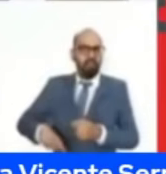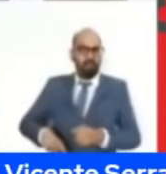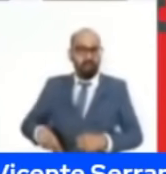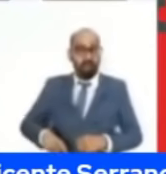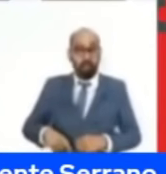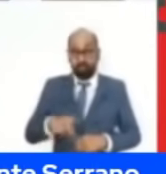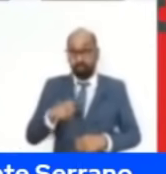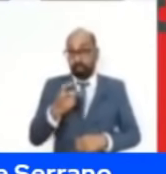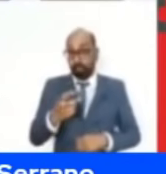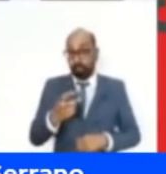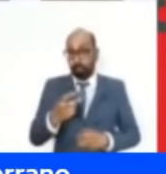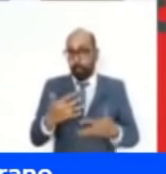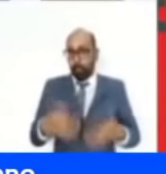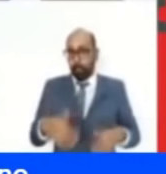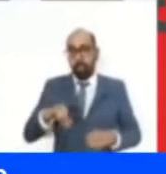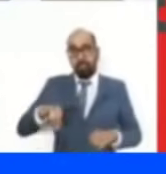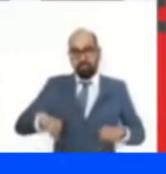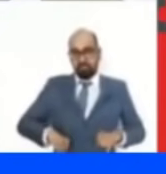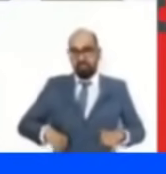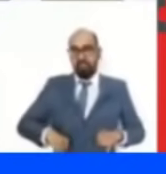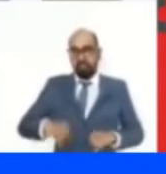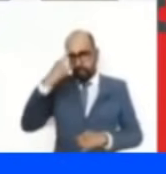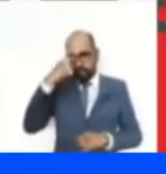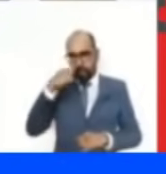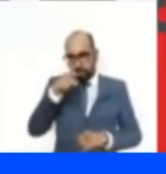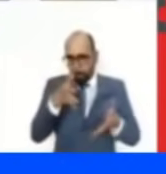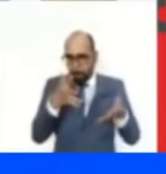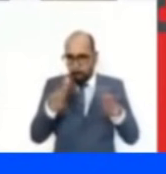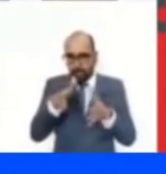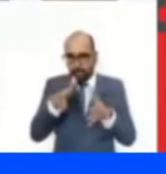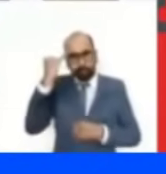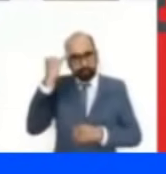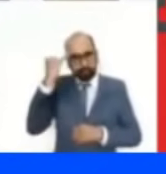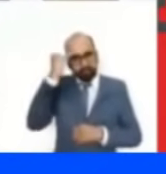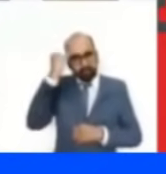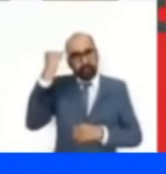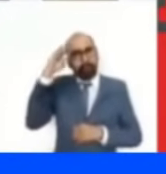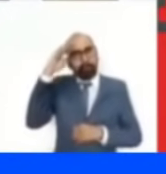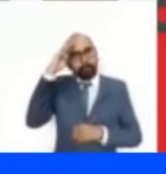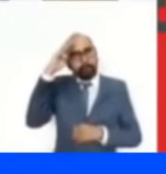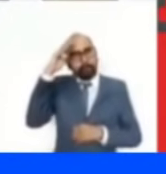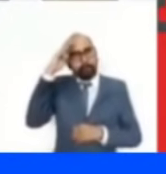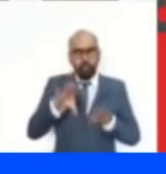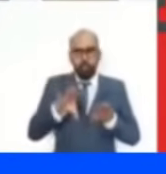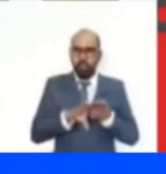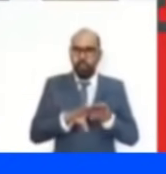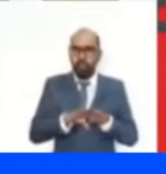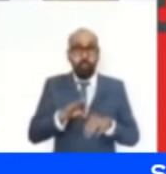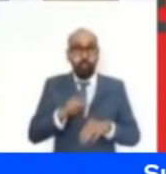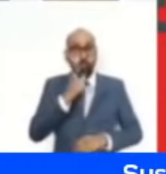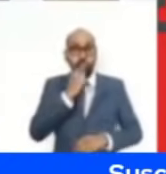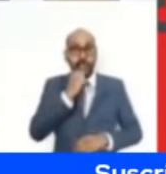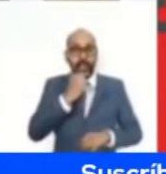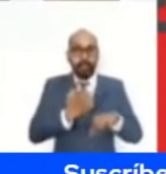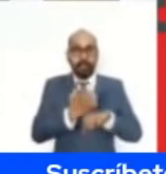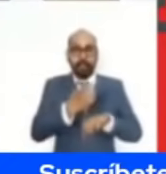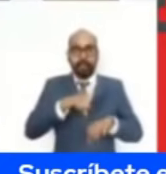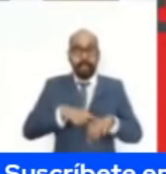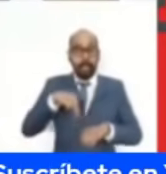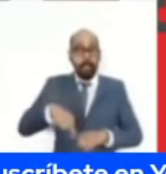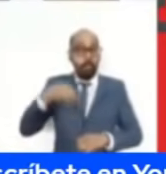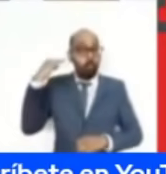porque para que nos demos una idea el estado de fuerza que tiene la policía estatal en